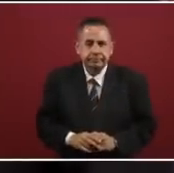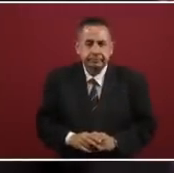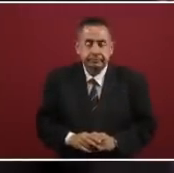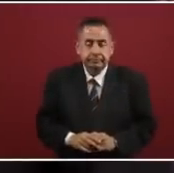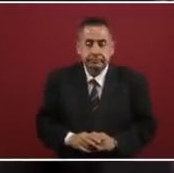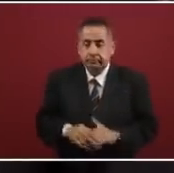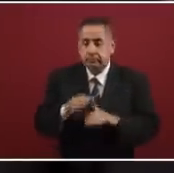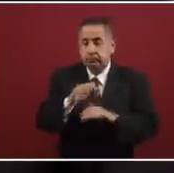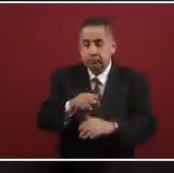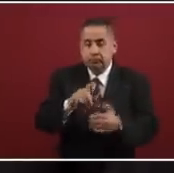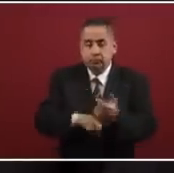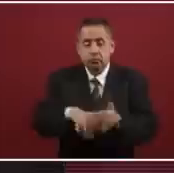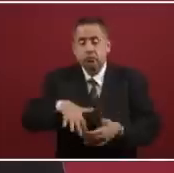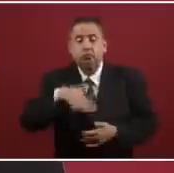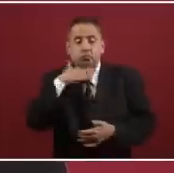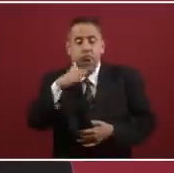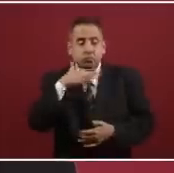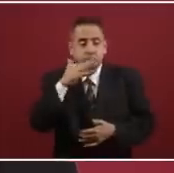Sobre la corrupción,